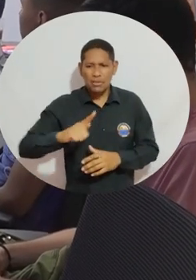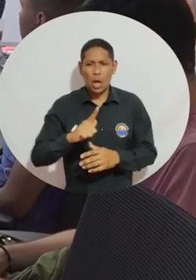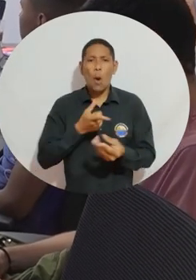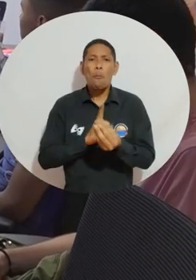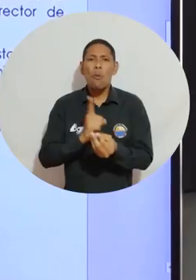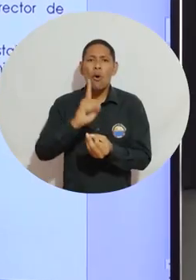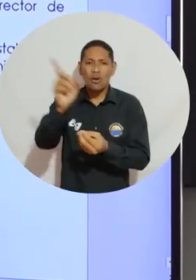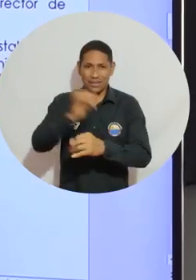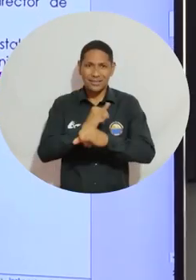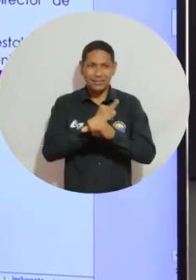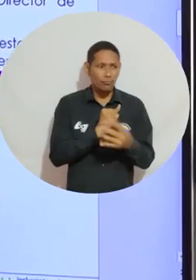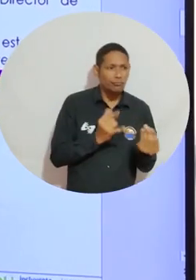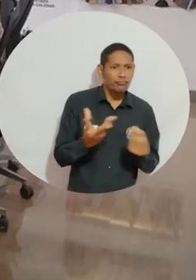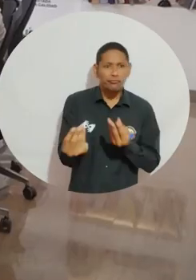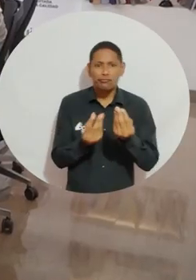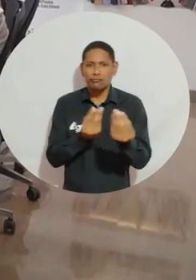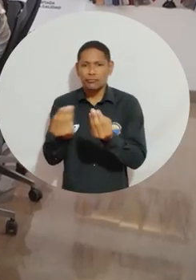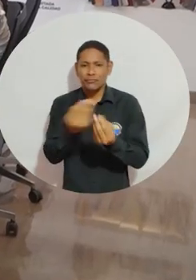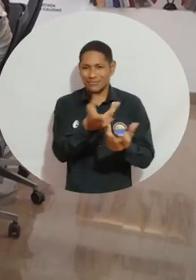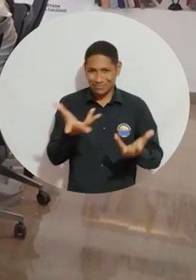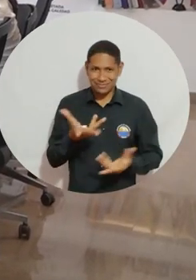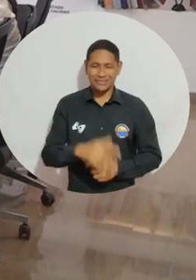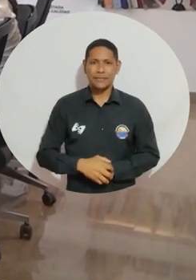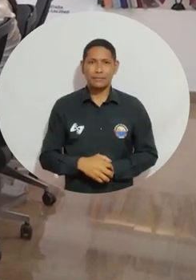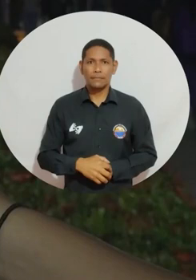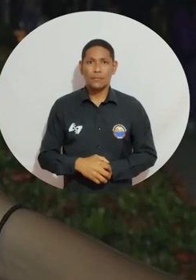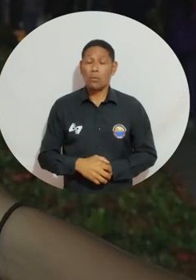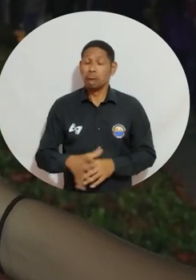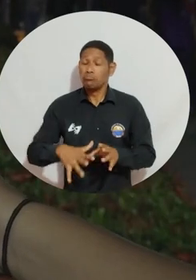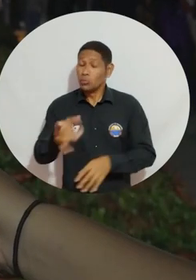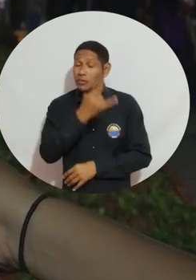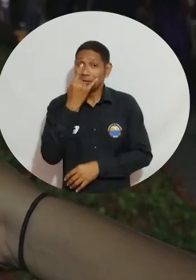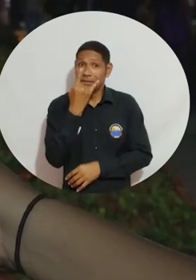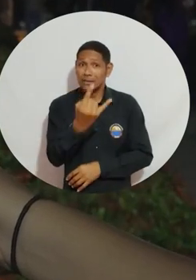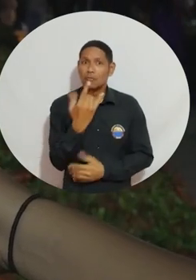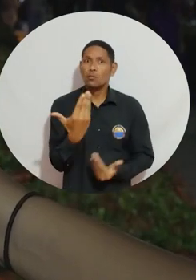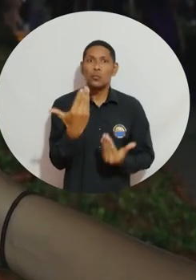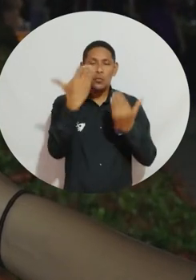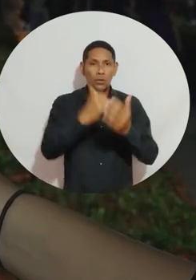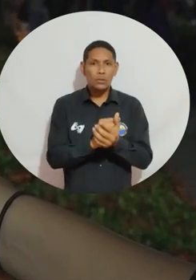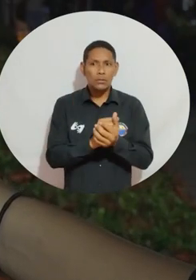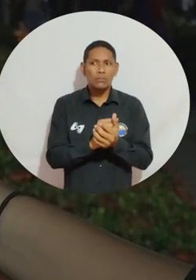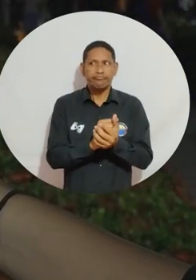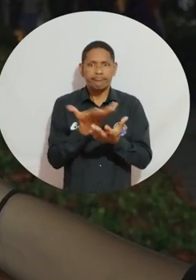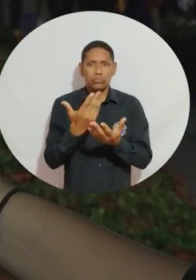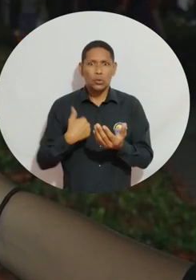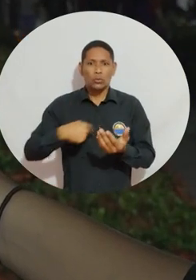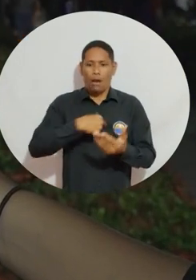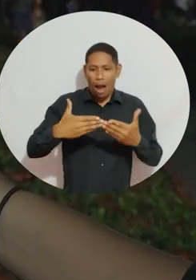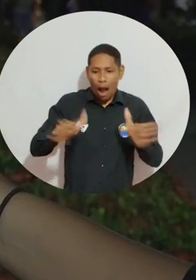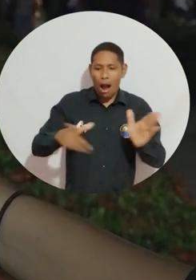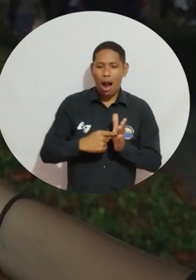y política institucional de los grupos poblacionales diversos. La verdad es que es bastante interesante y es muy importante porque nos está